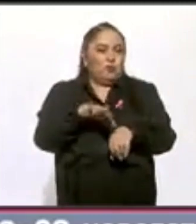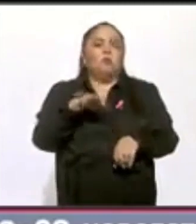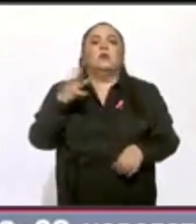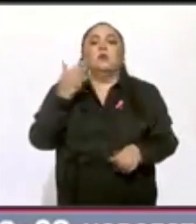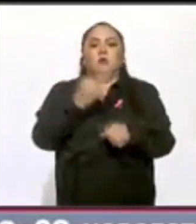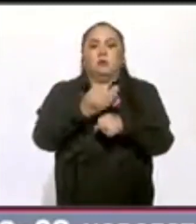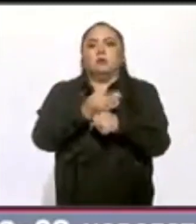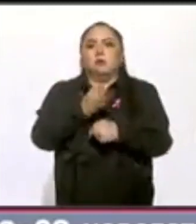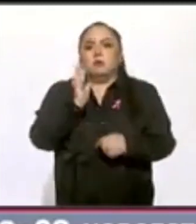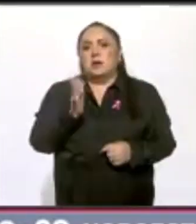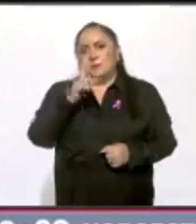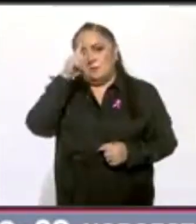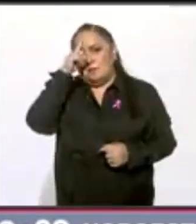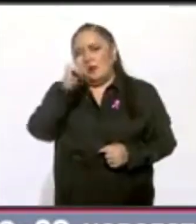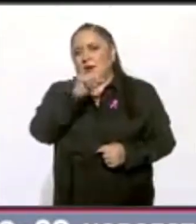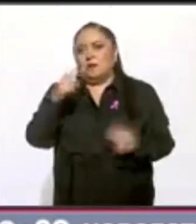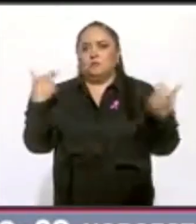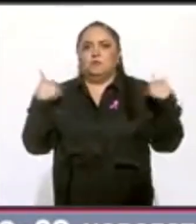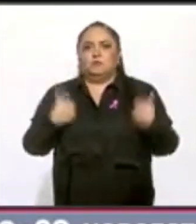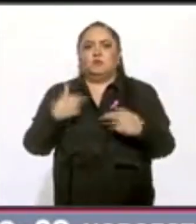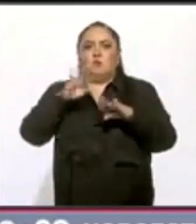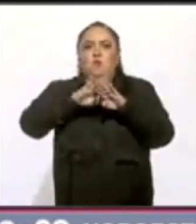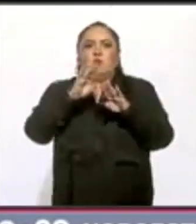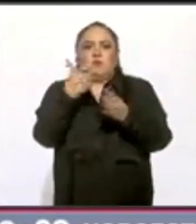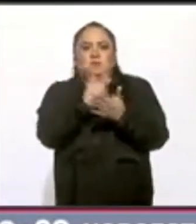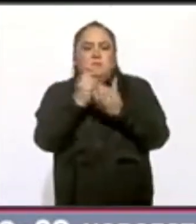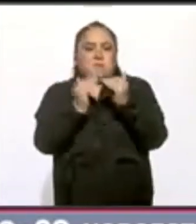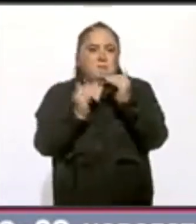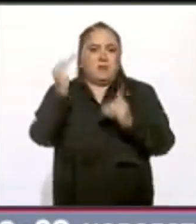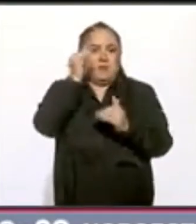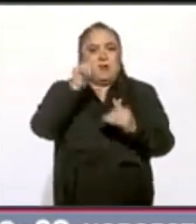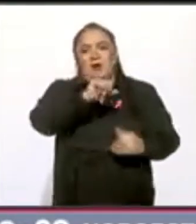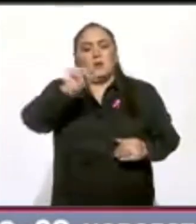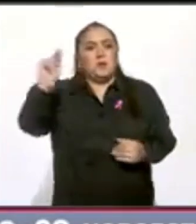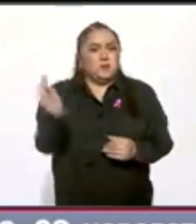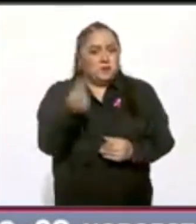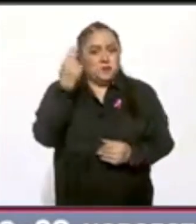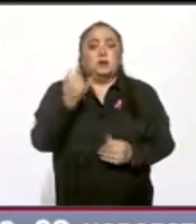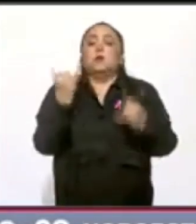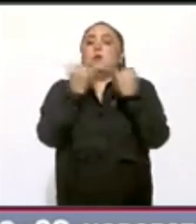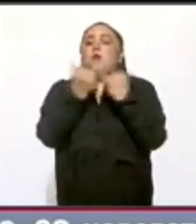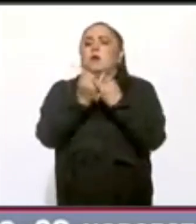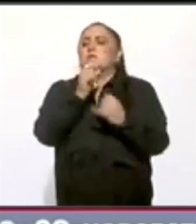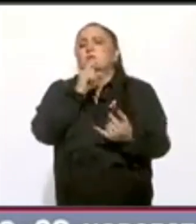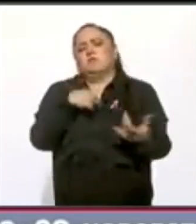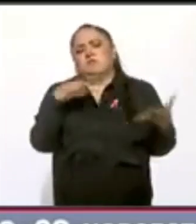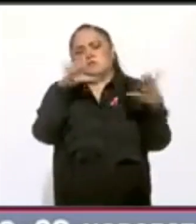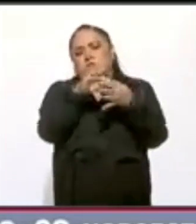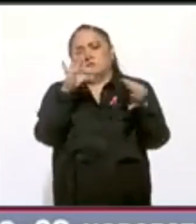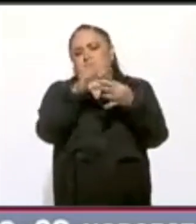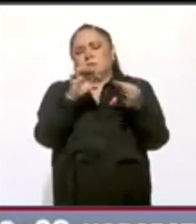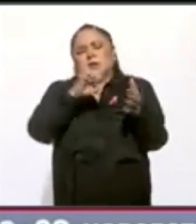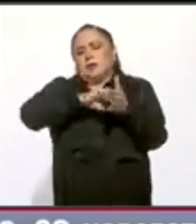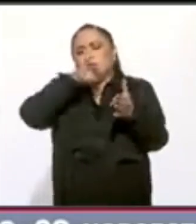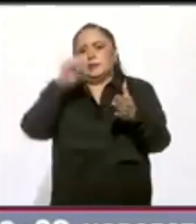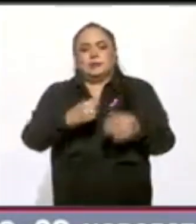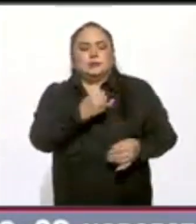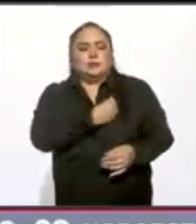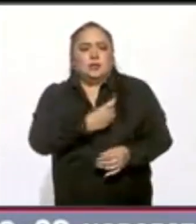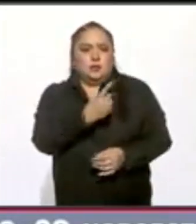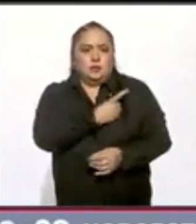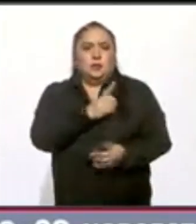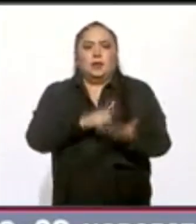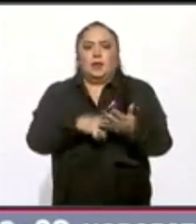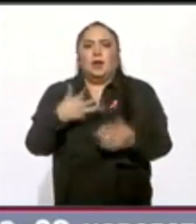estamos ya en un proceso de basificación de los profesores de estas universidades. De igual manera les puedo platicar en salud, hicimos